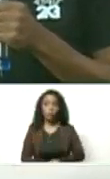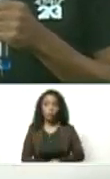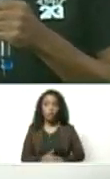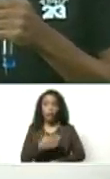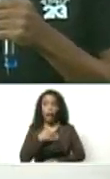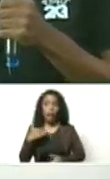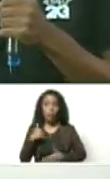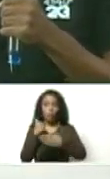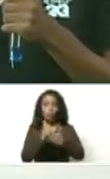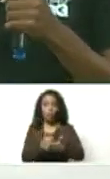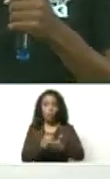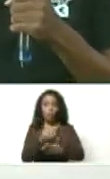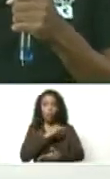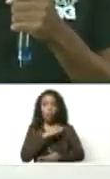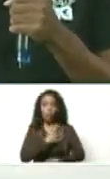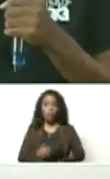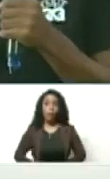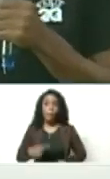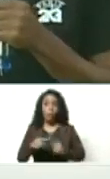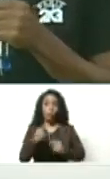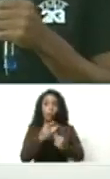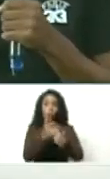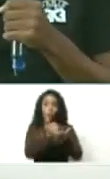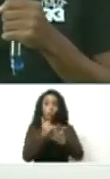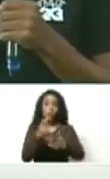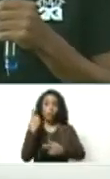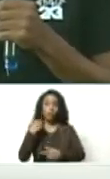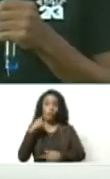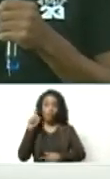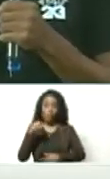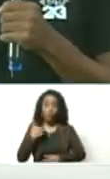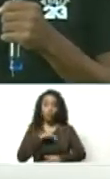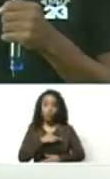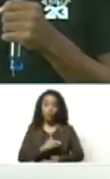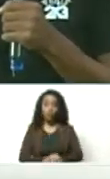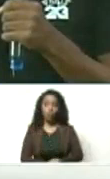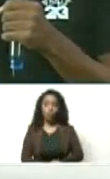Queremos ayudarlo, mi señor presidente, pero queremos que usted nos ayude también a nosotros.